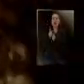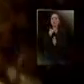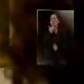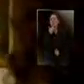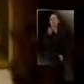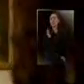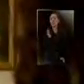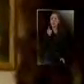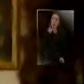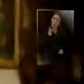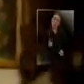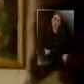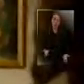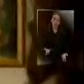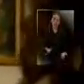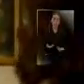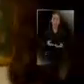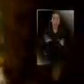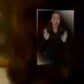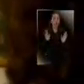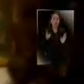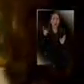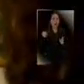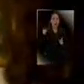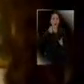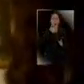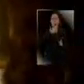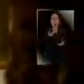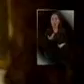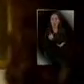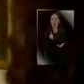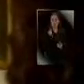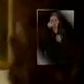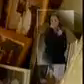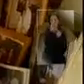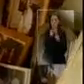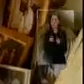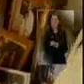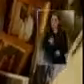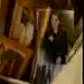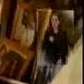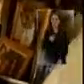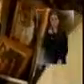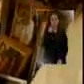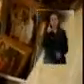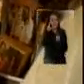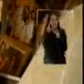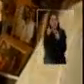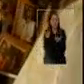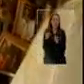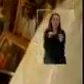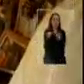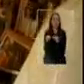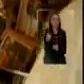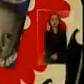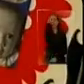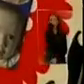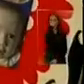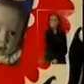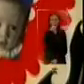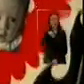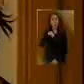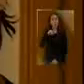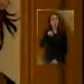leserita, pero igual, que a cualquiera les pasa. Pero a mí me preocupa lo mío. Y mira esa foto que... La preocupación de Mónica